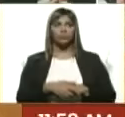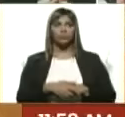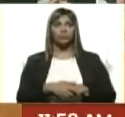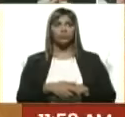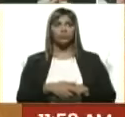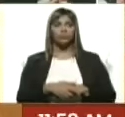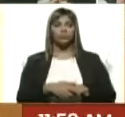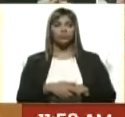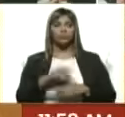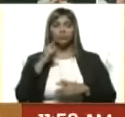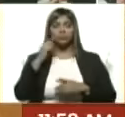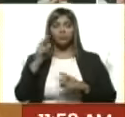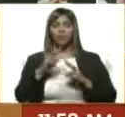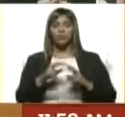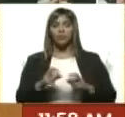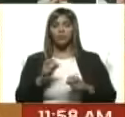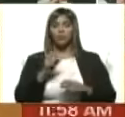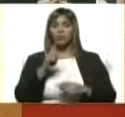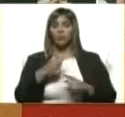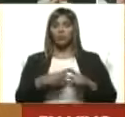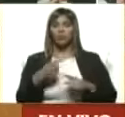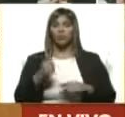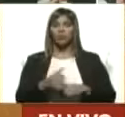ahí chequeando su 1 por 10.